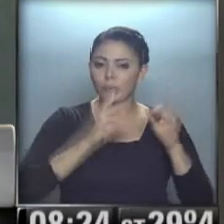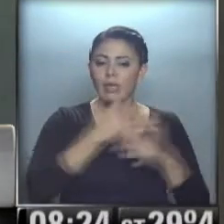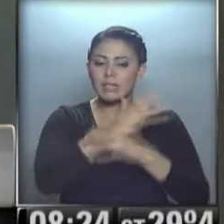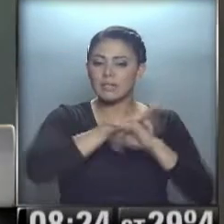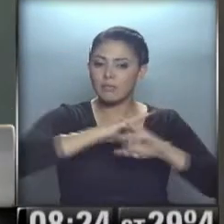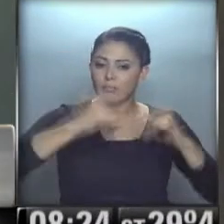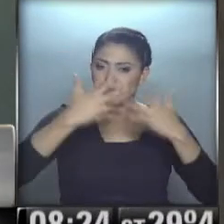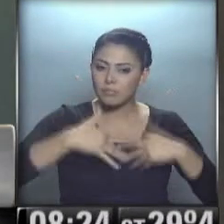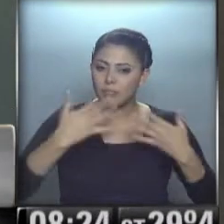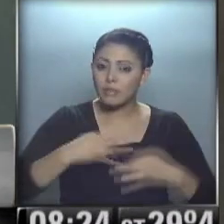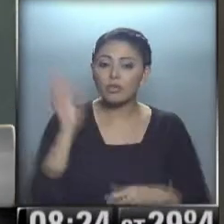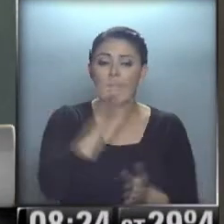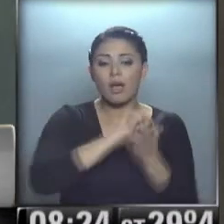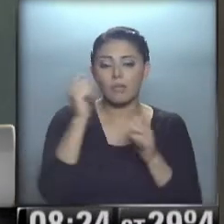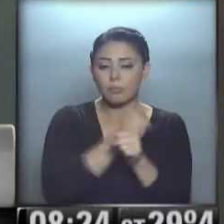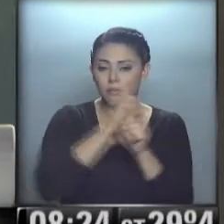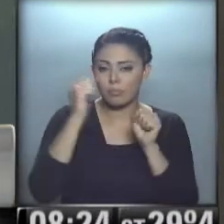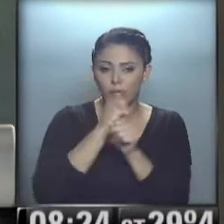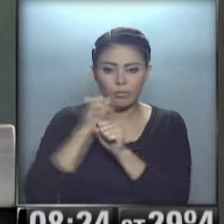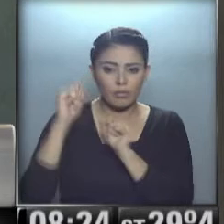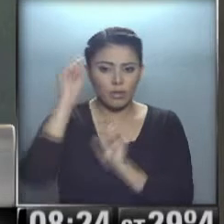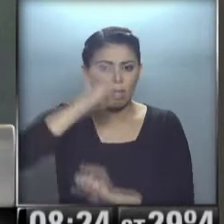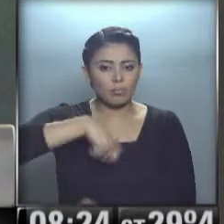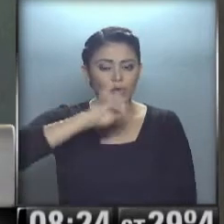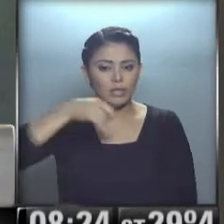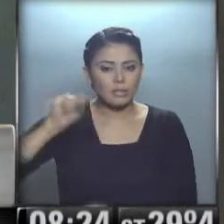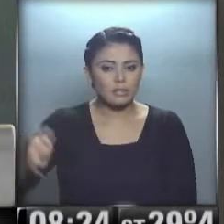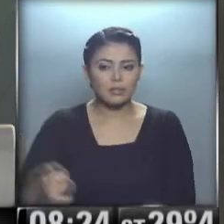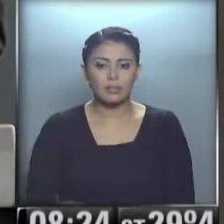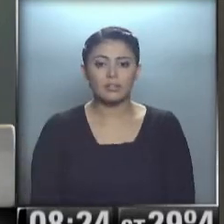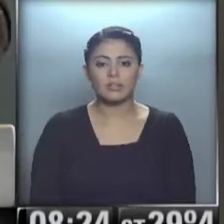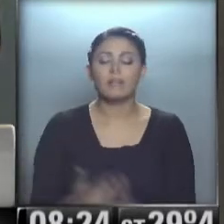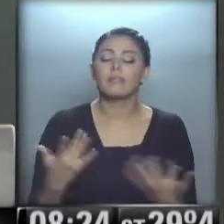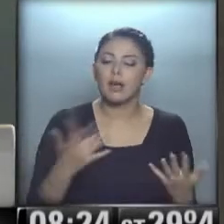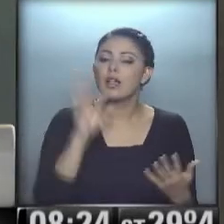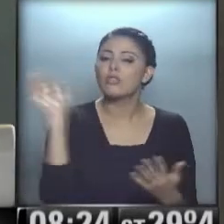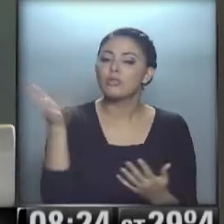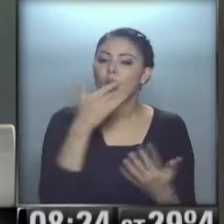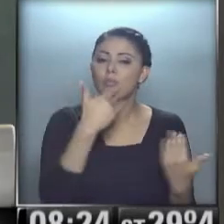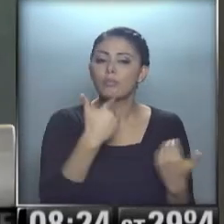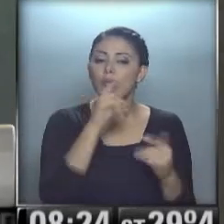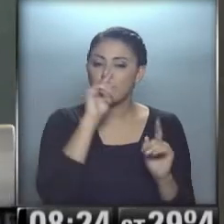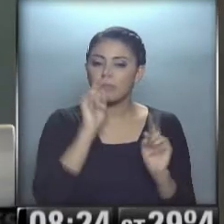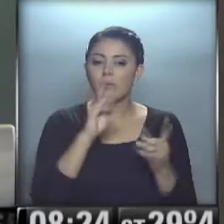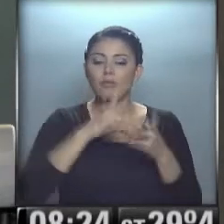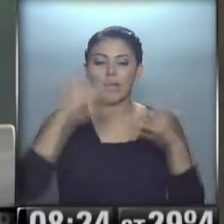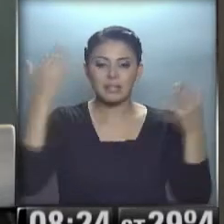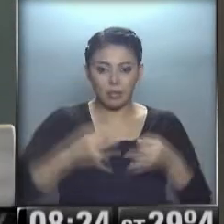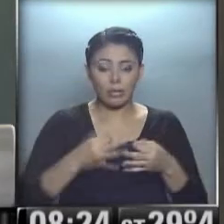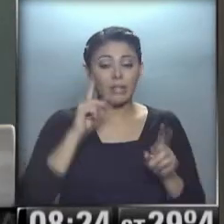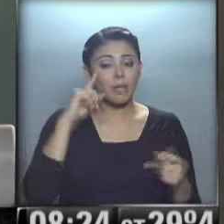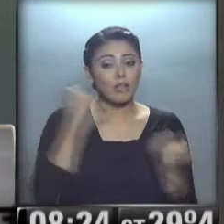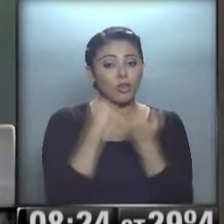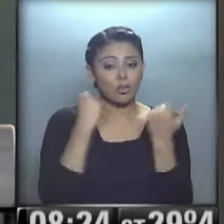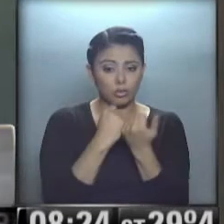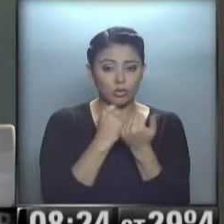información para que las aprobaciones estén directamente, o sea, sean compatibles con ese dispositivo de seguridad y el control en